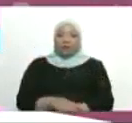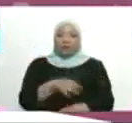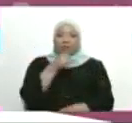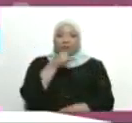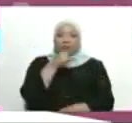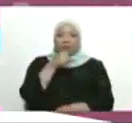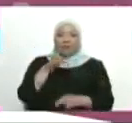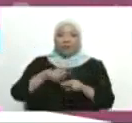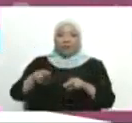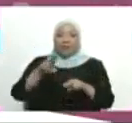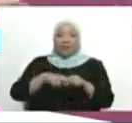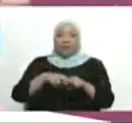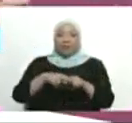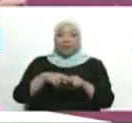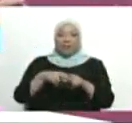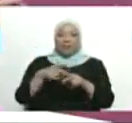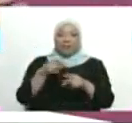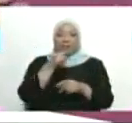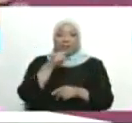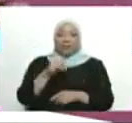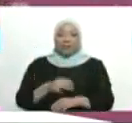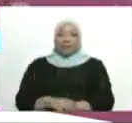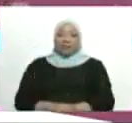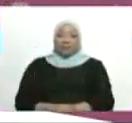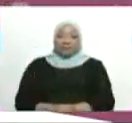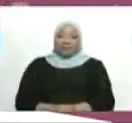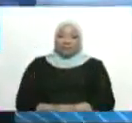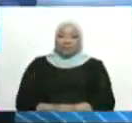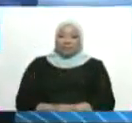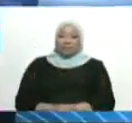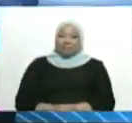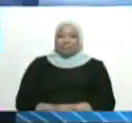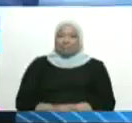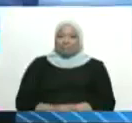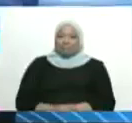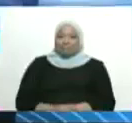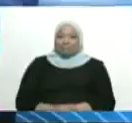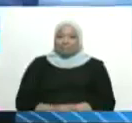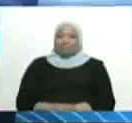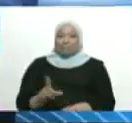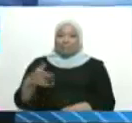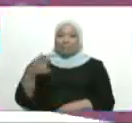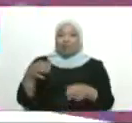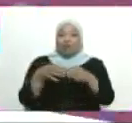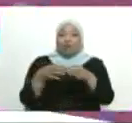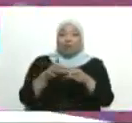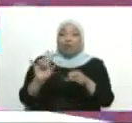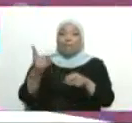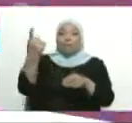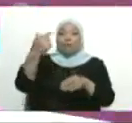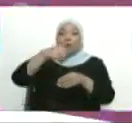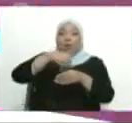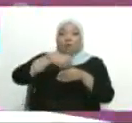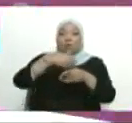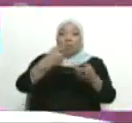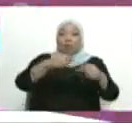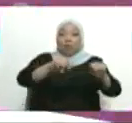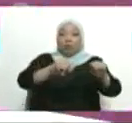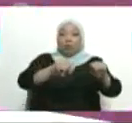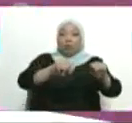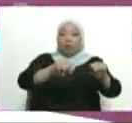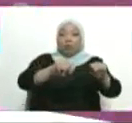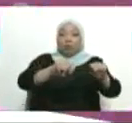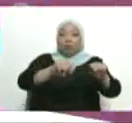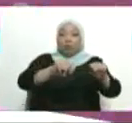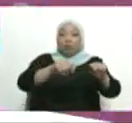Y pide sanciones para que haya primarias, dice Guaidó. O sea que las primarias están vinculadas a las sanciones.